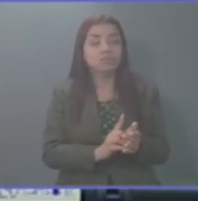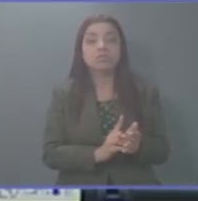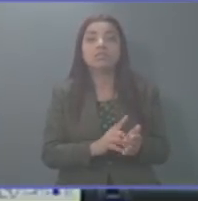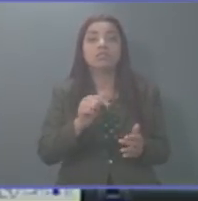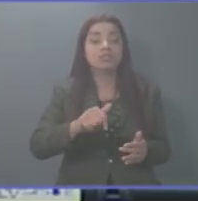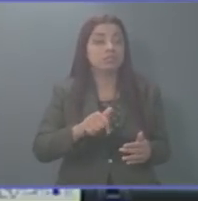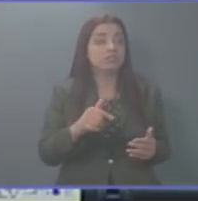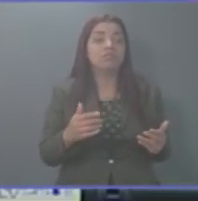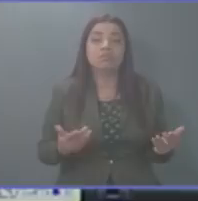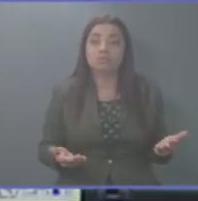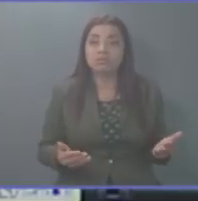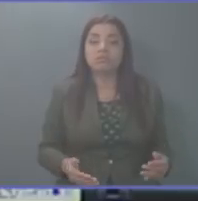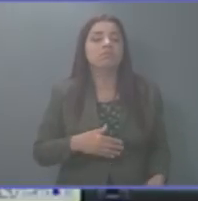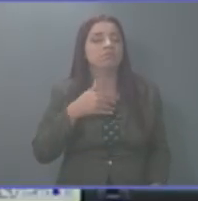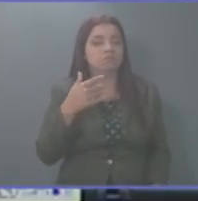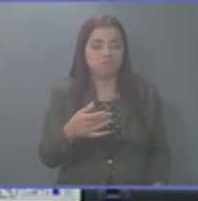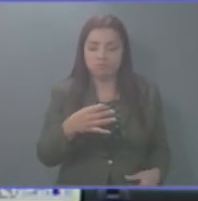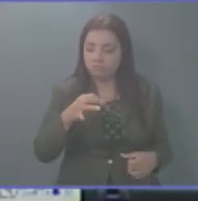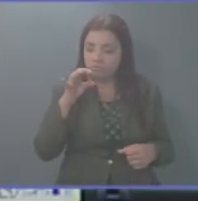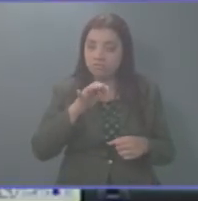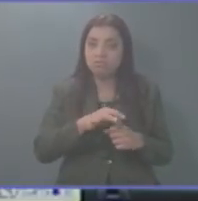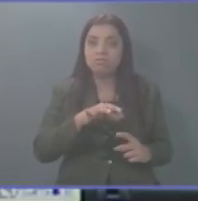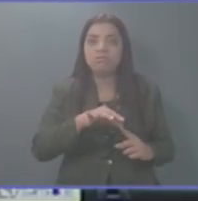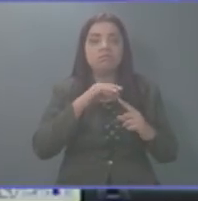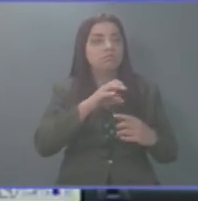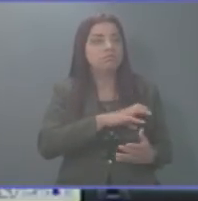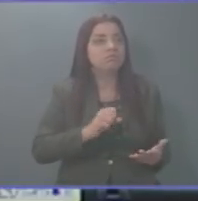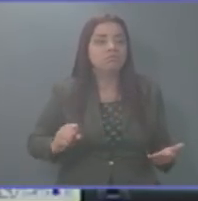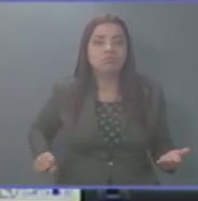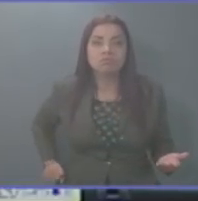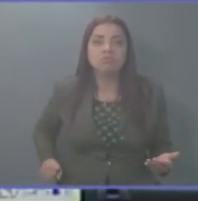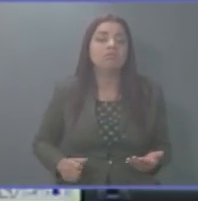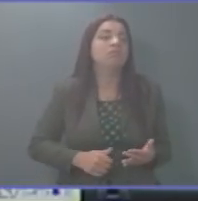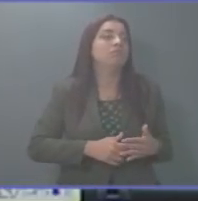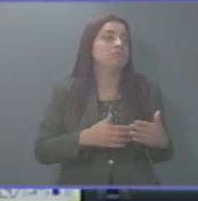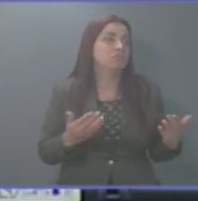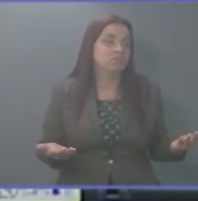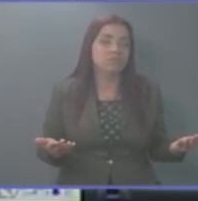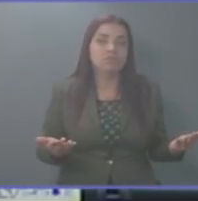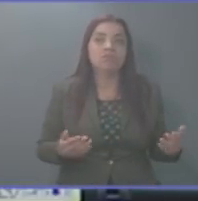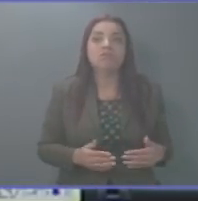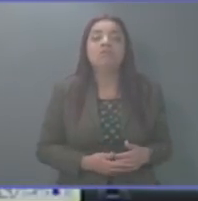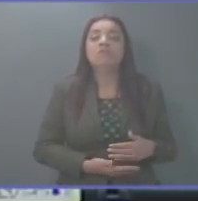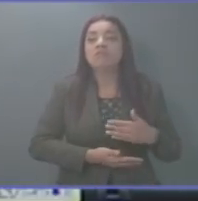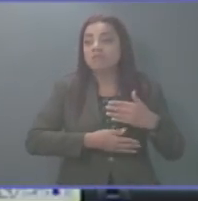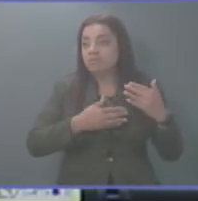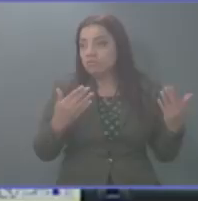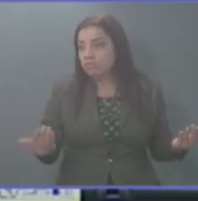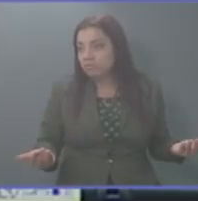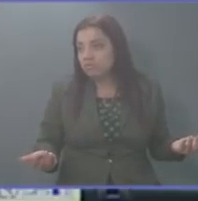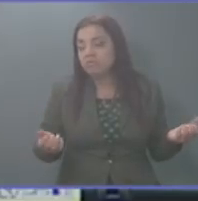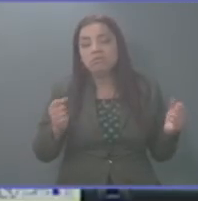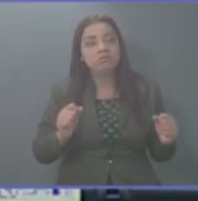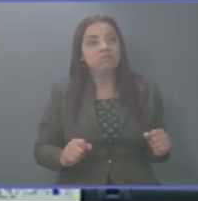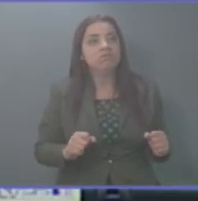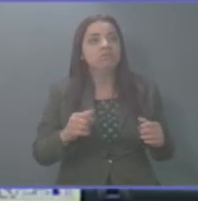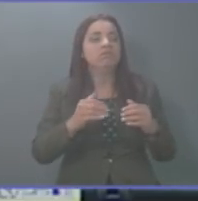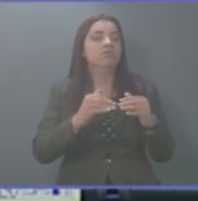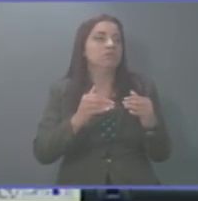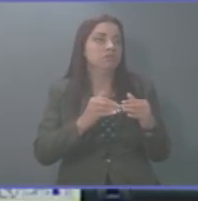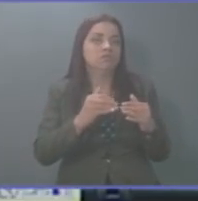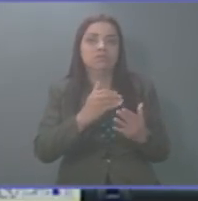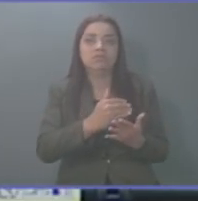el exterior y ser electos por salvadoreños que viven en el exterior, como ya sucede en otras